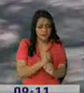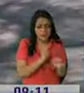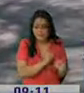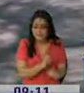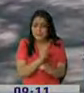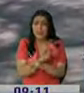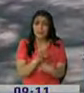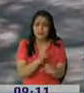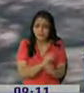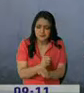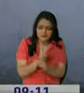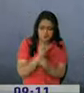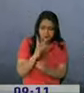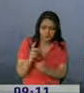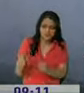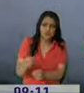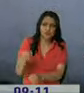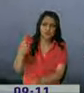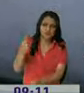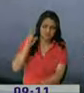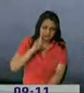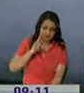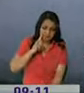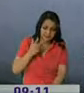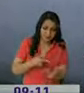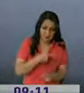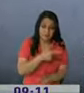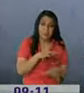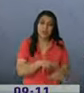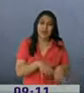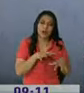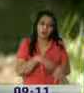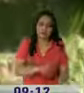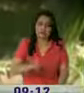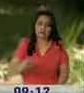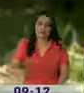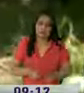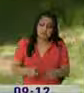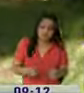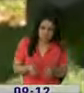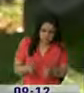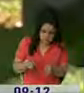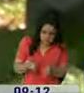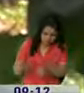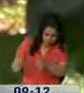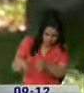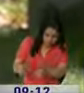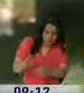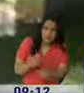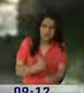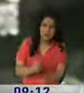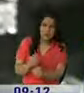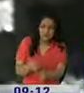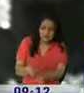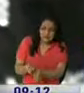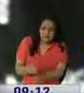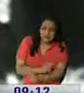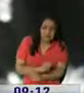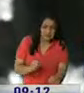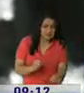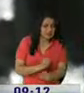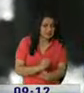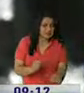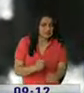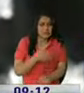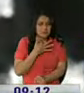funda plástica negra, pensó que otra vez sus perros trajeron basura, pero algo la llevó a mover el bulto con la escoba, y era otra cosa.